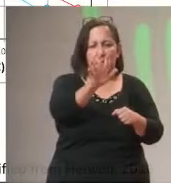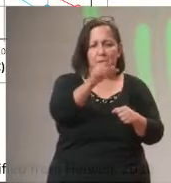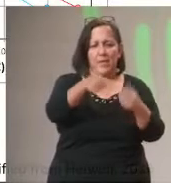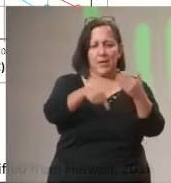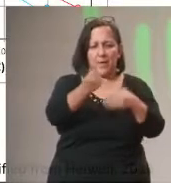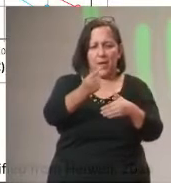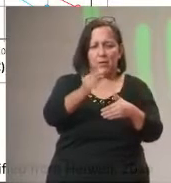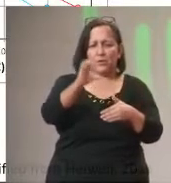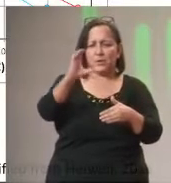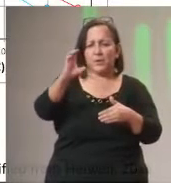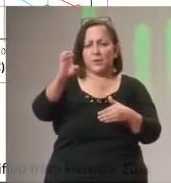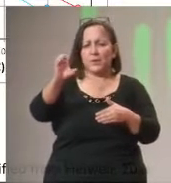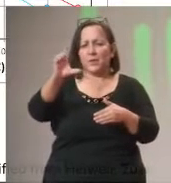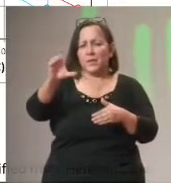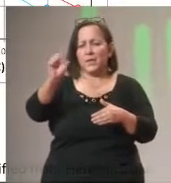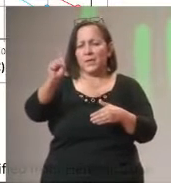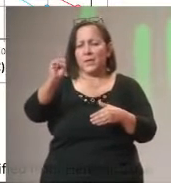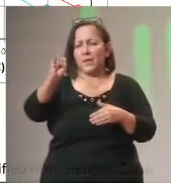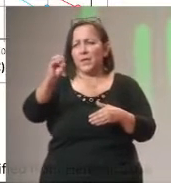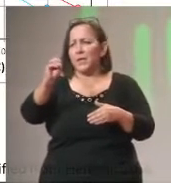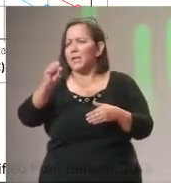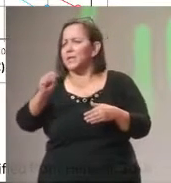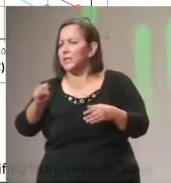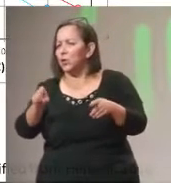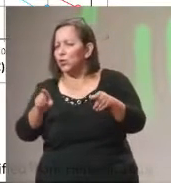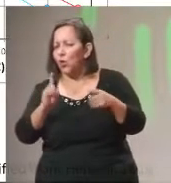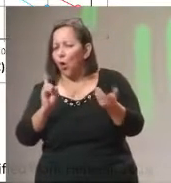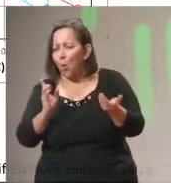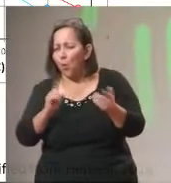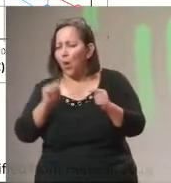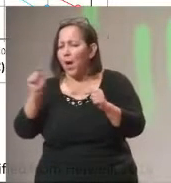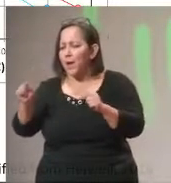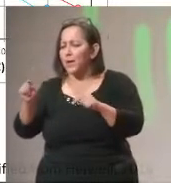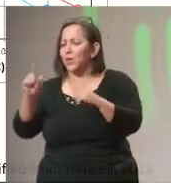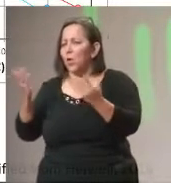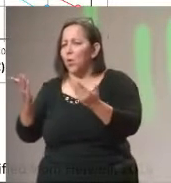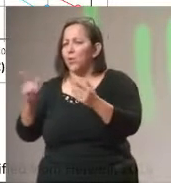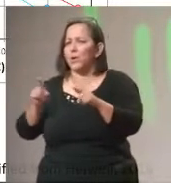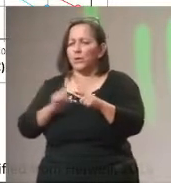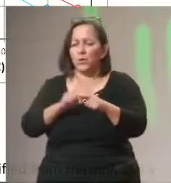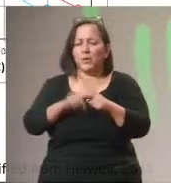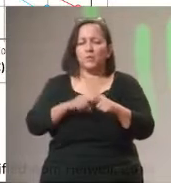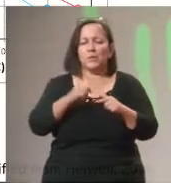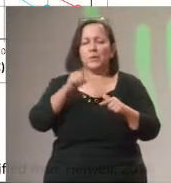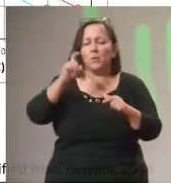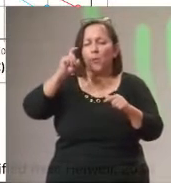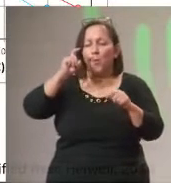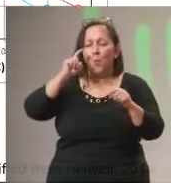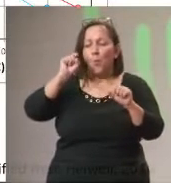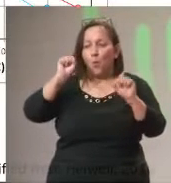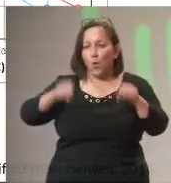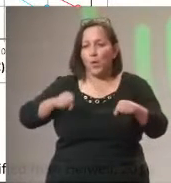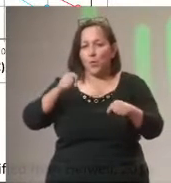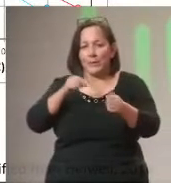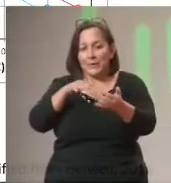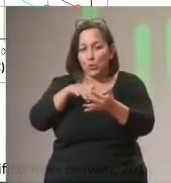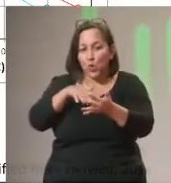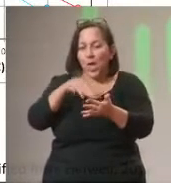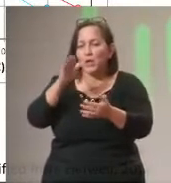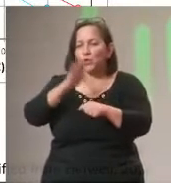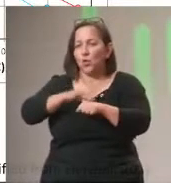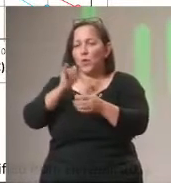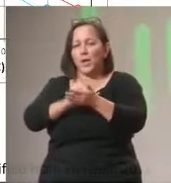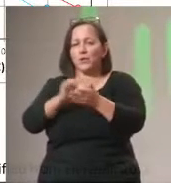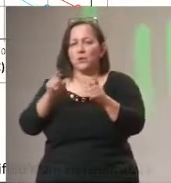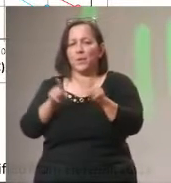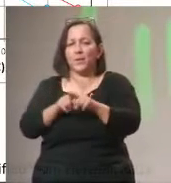hey, yo me disolví a 15 grados. Yo no me disolví a 30 grados, no me disolví a 35 grados o no me disolví a 8 grados